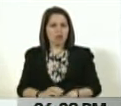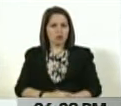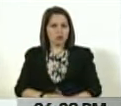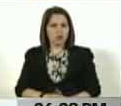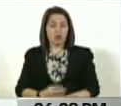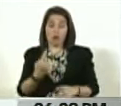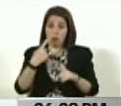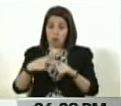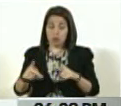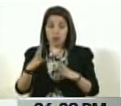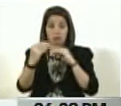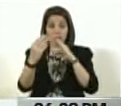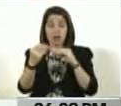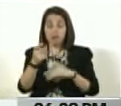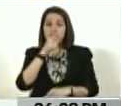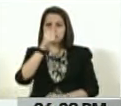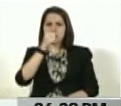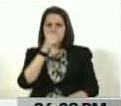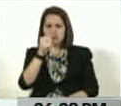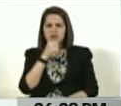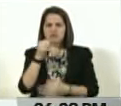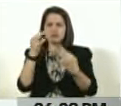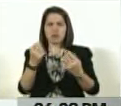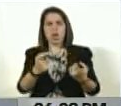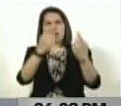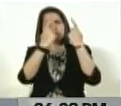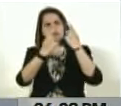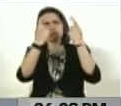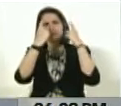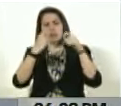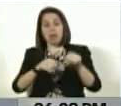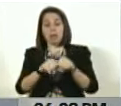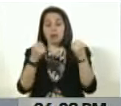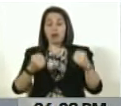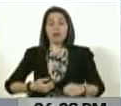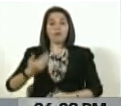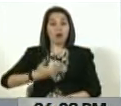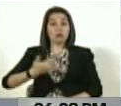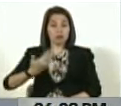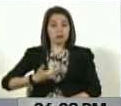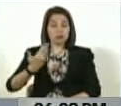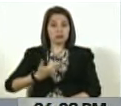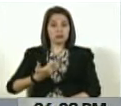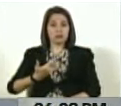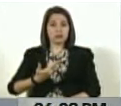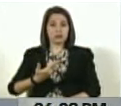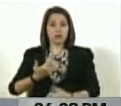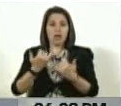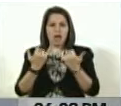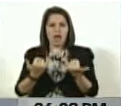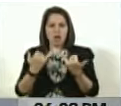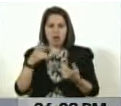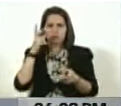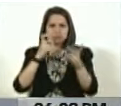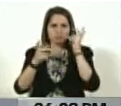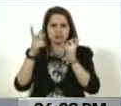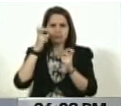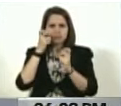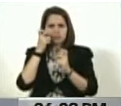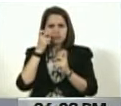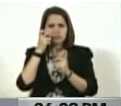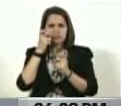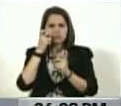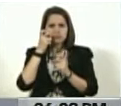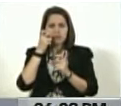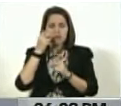con nuestros entrevistados. La formación es muy importante. Ahora vamos a escuchar un sonido